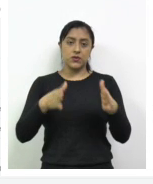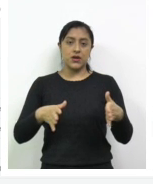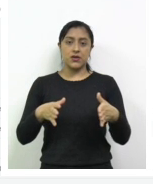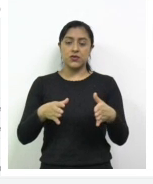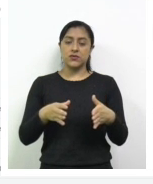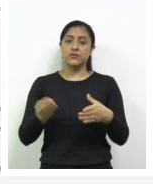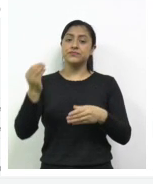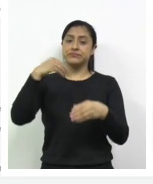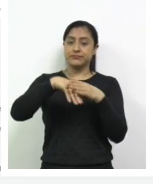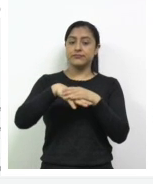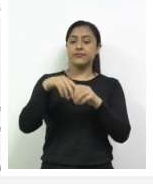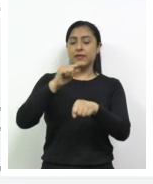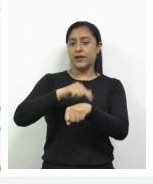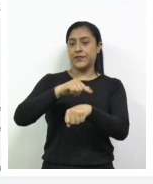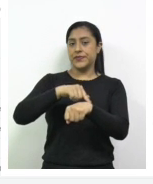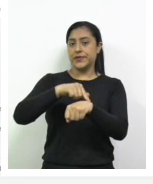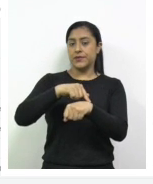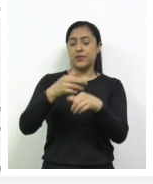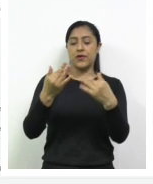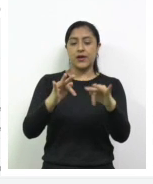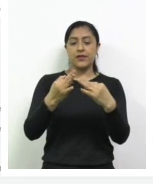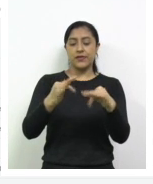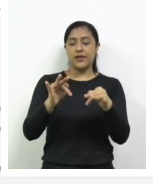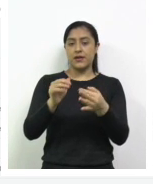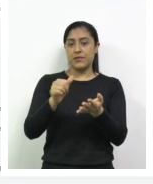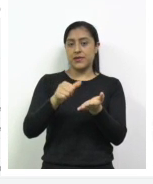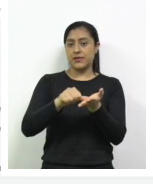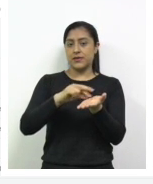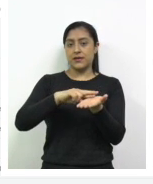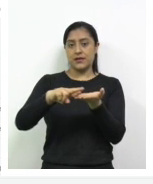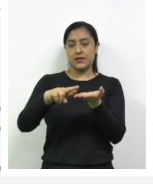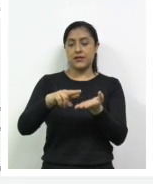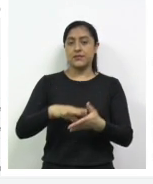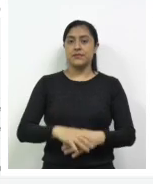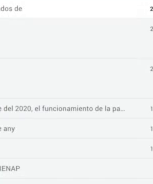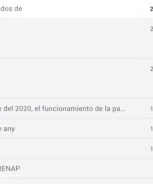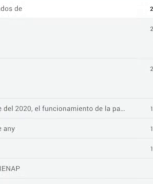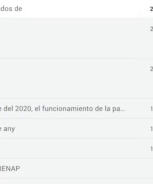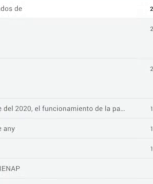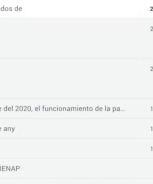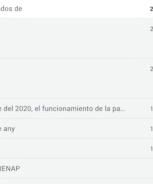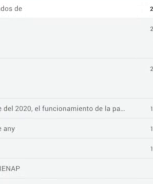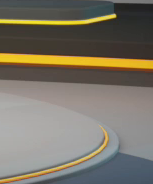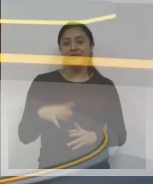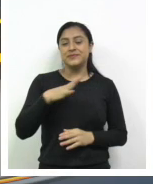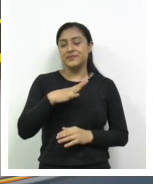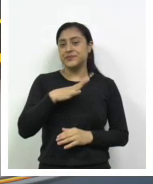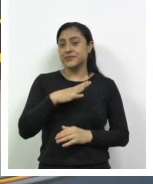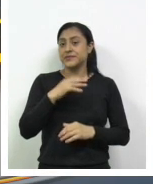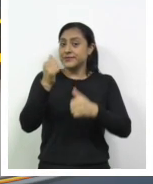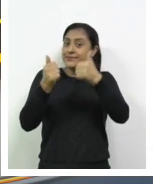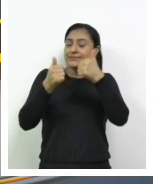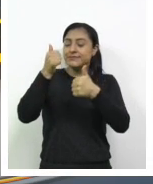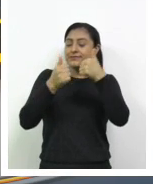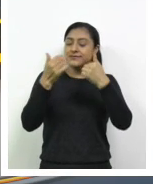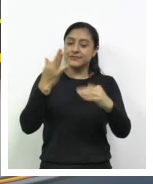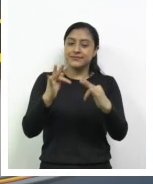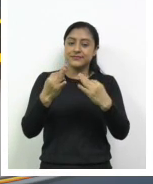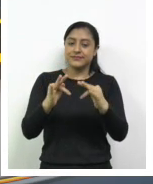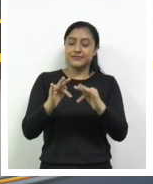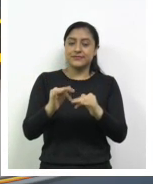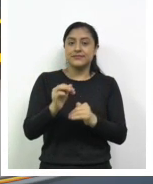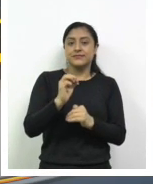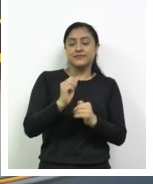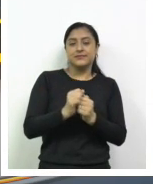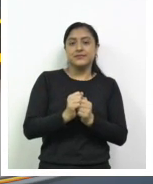lo que los usuarios ahorran tiempo en la realización del trámite registral y si aún tiene dudas respecto